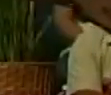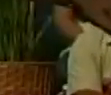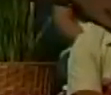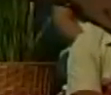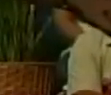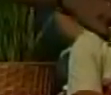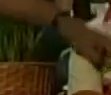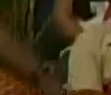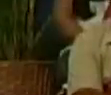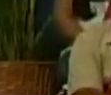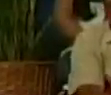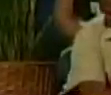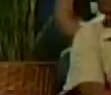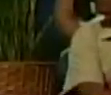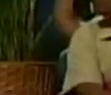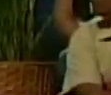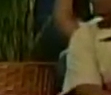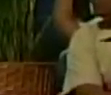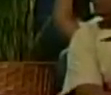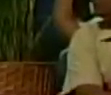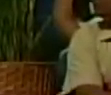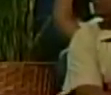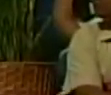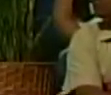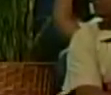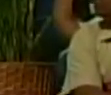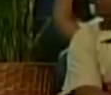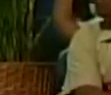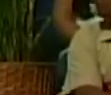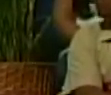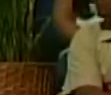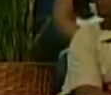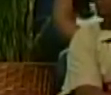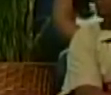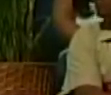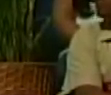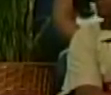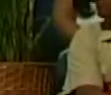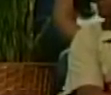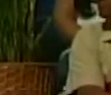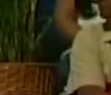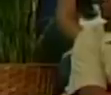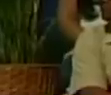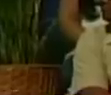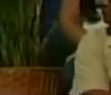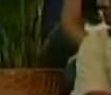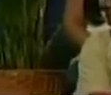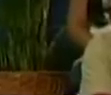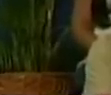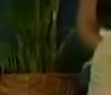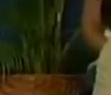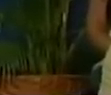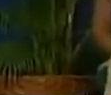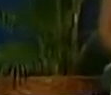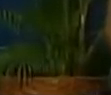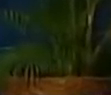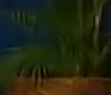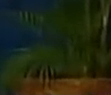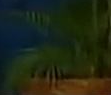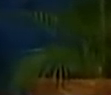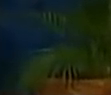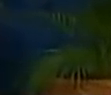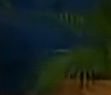la OEA, fracasaron. Ahora se está discutiendo otra vez en la OEA. Están hablando de referéndum para engañar a su gente. Este año